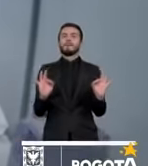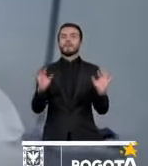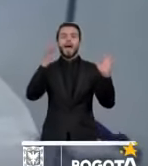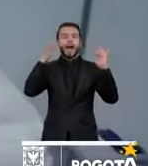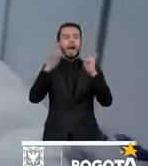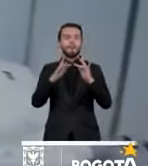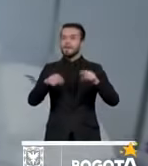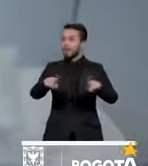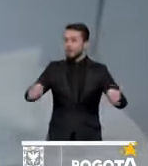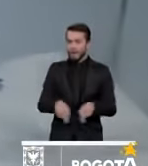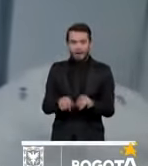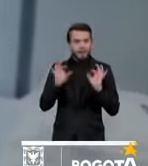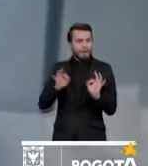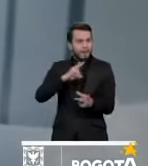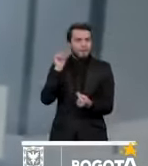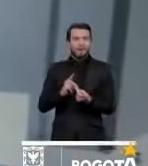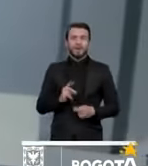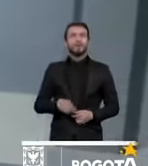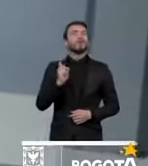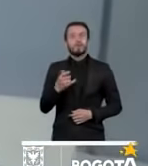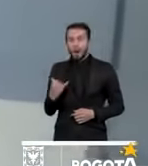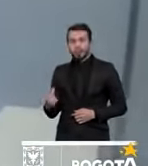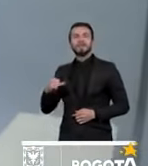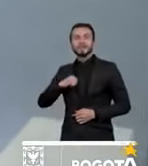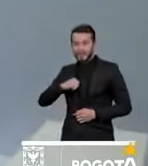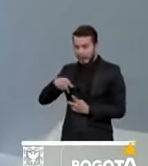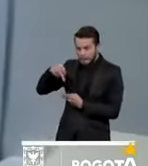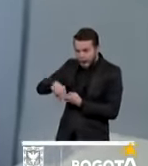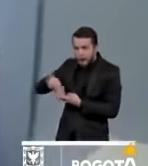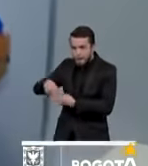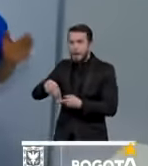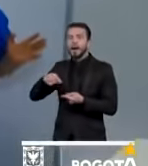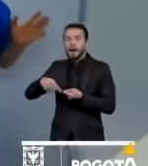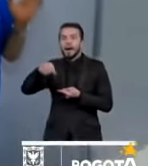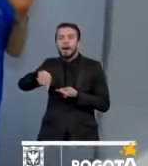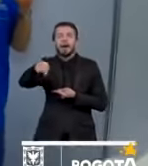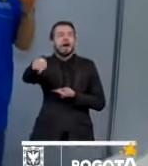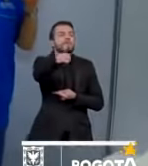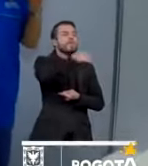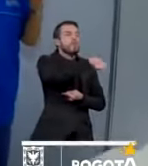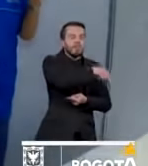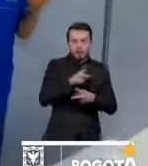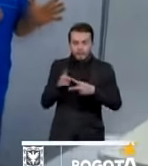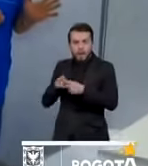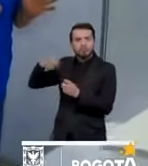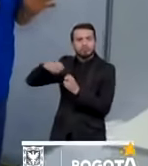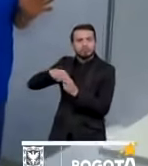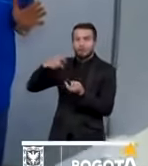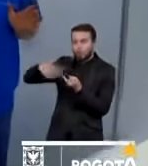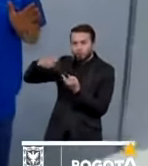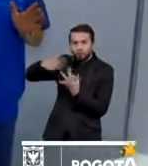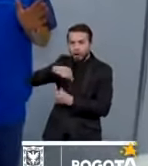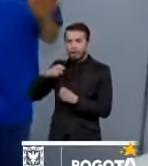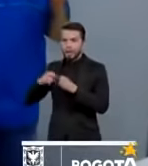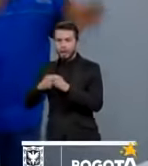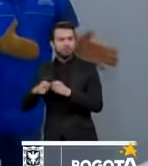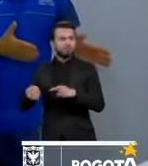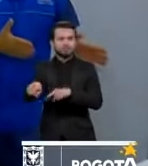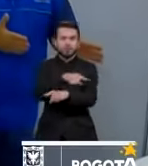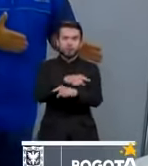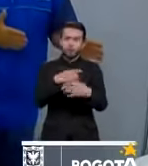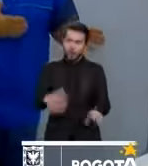unas instalaciones eléctricas y unas acometidas hidráulicas que nos permite haber montado de manera tan rápida y a un costo